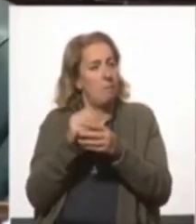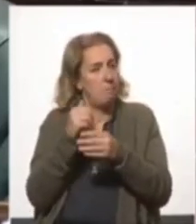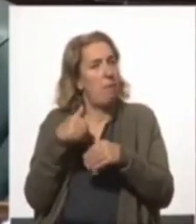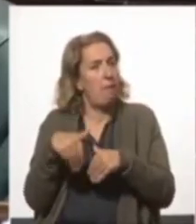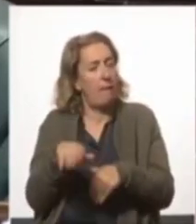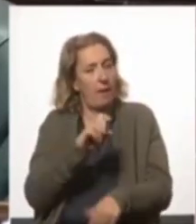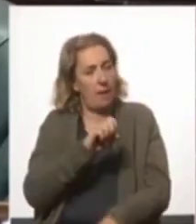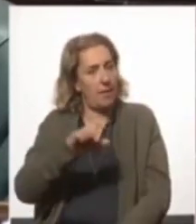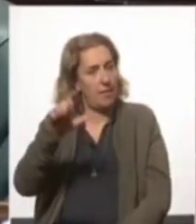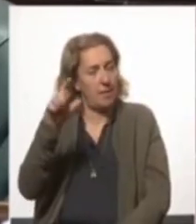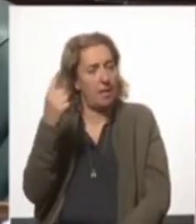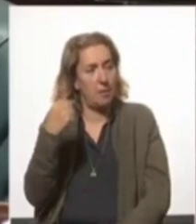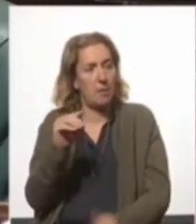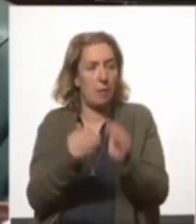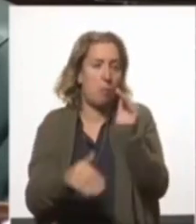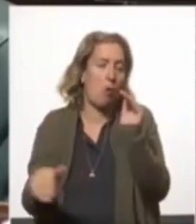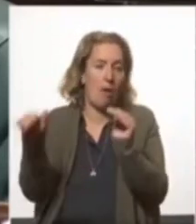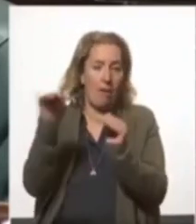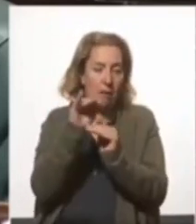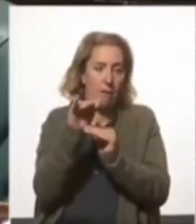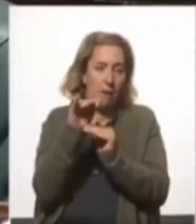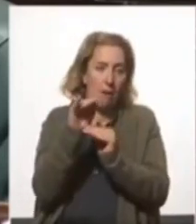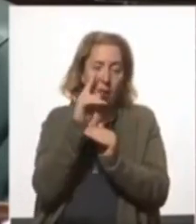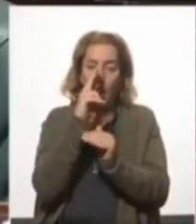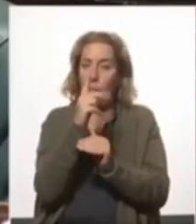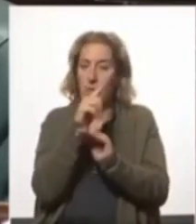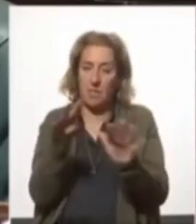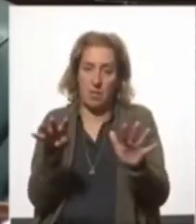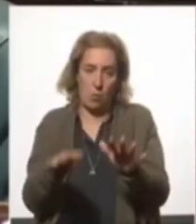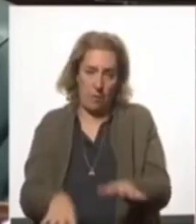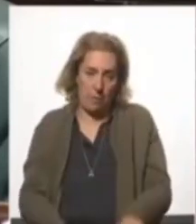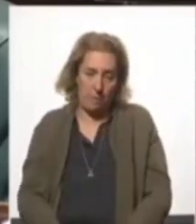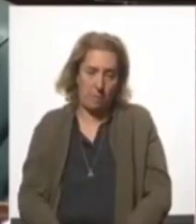crecer y va a estar por encima de la de 2019?